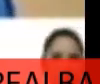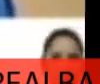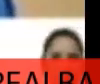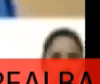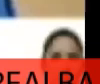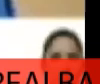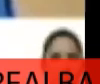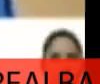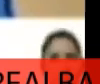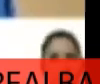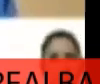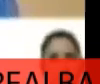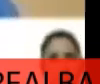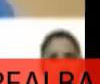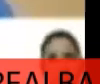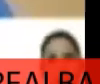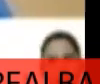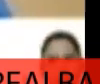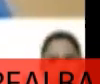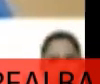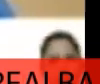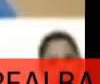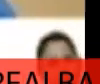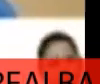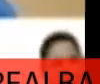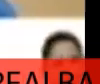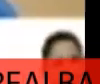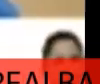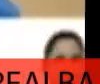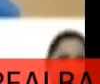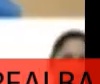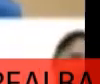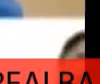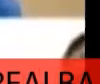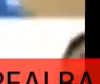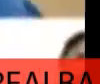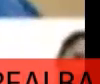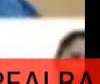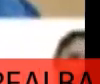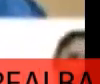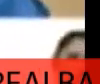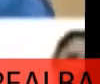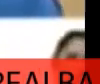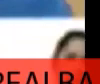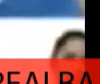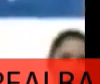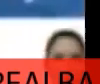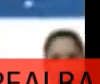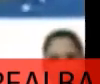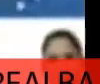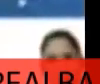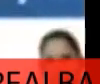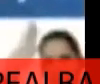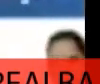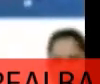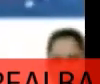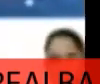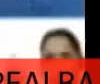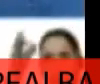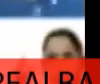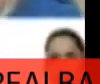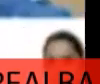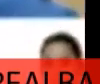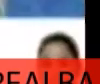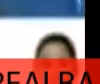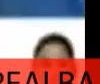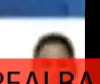estamos diciendo? Que la vida de los venezolanos no espera, ni que se cumplan las promesas de Maduro. Maduro está desde el año 2013 diciendo,